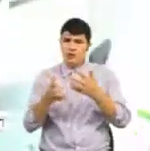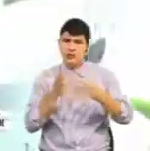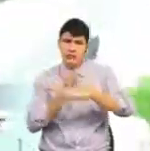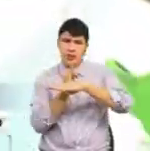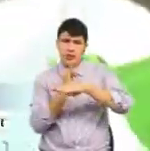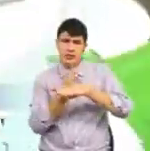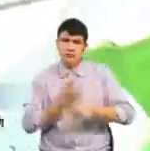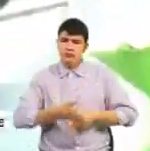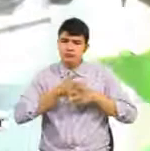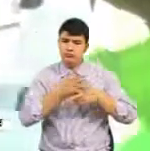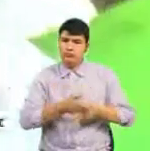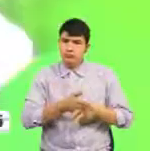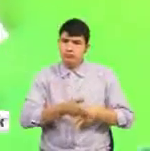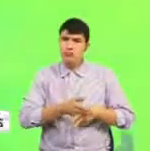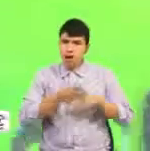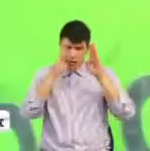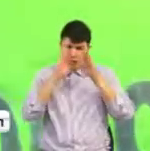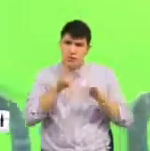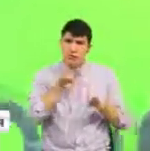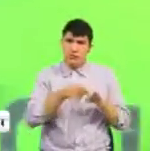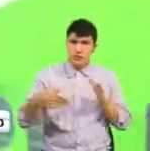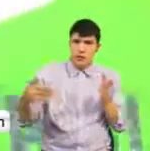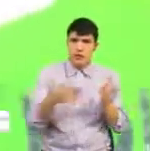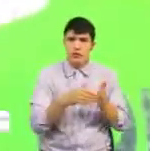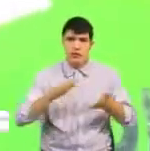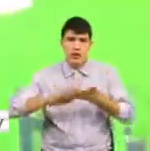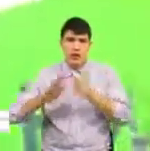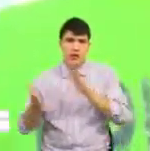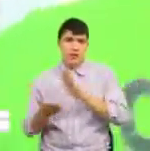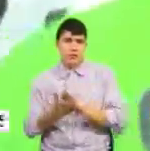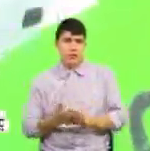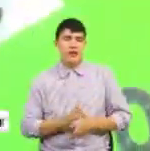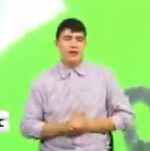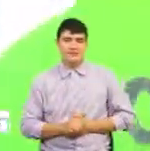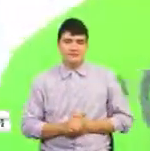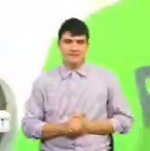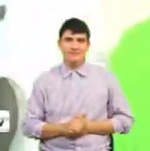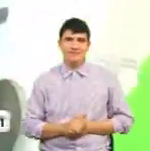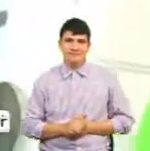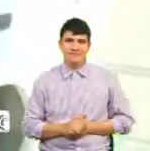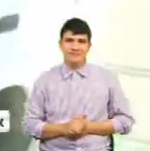ampara esta denuncia, que respalda esta actuación y con contundencia coloca detrás de las rejas a estos delincuentes.